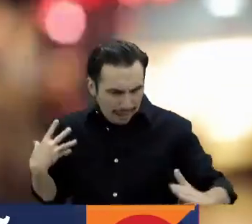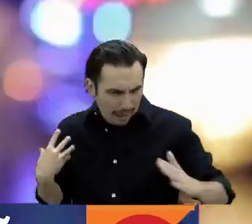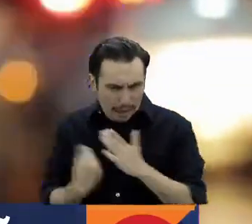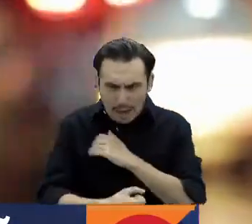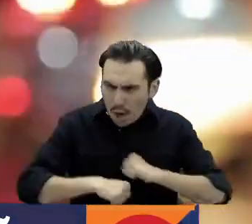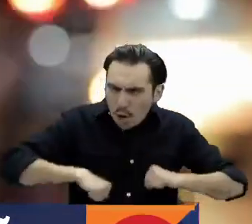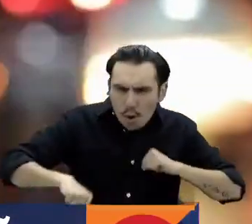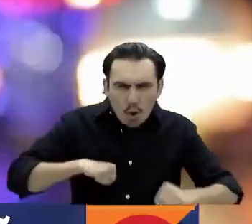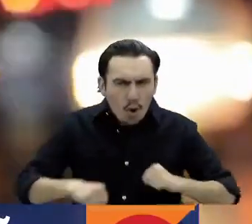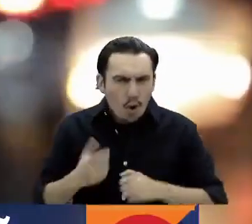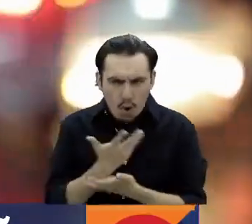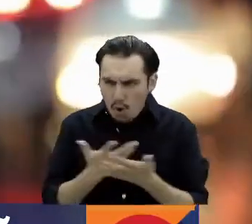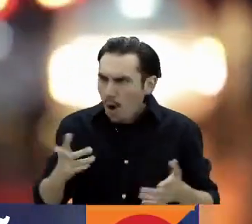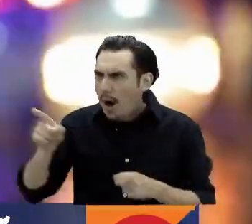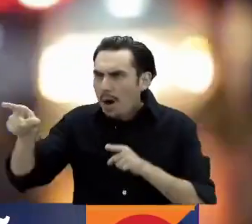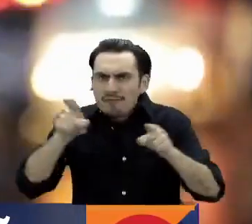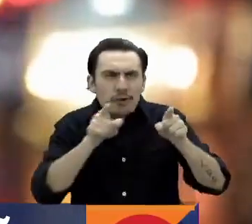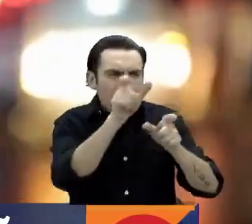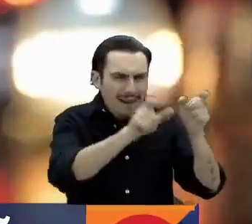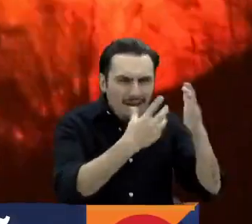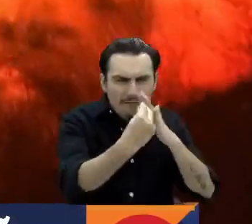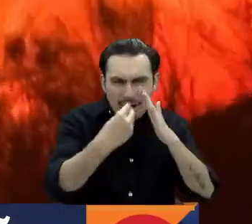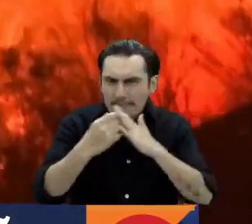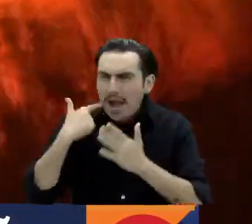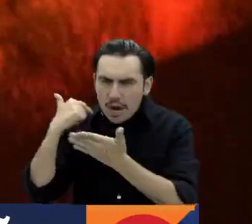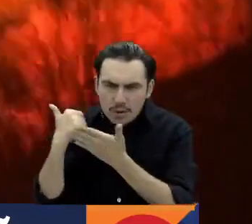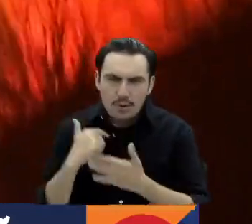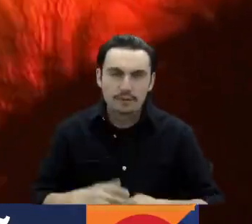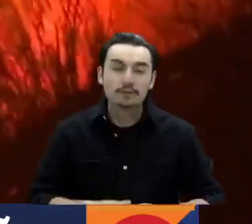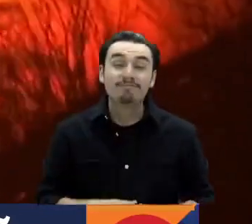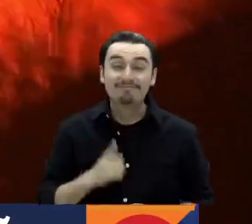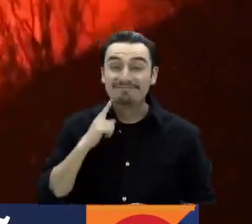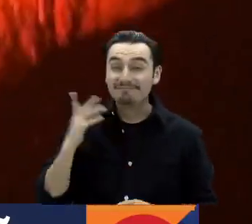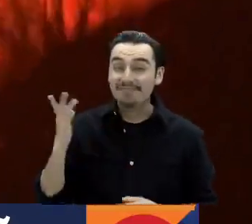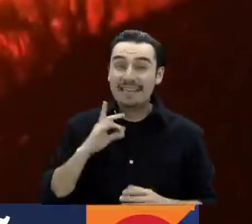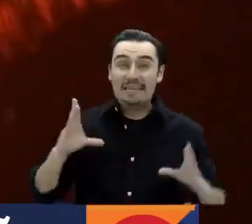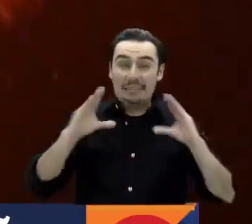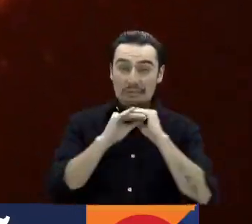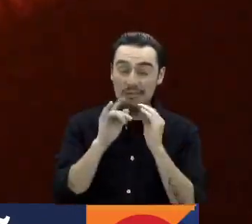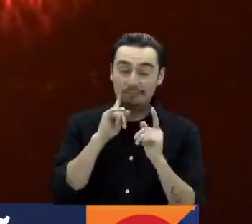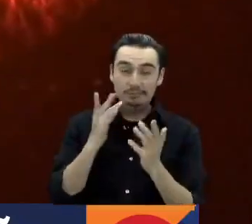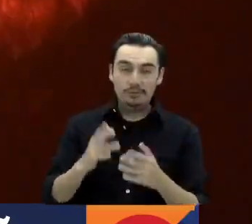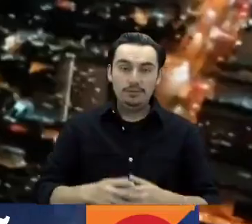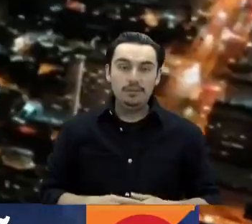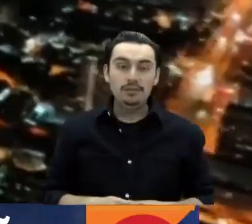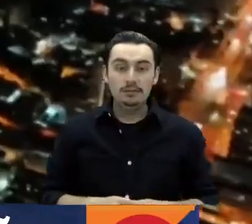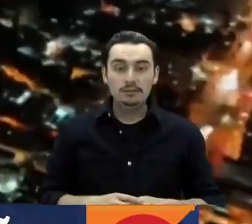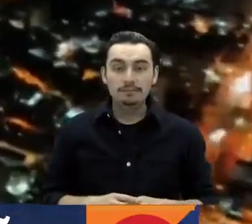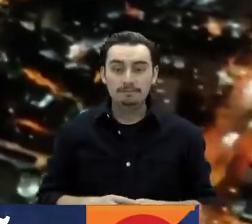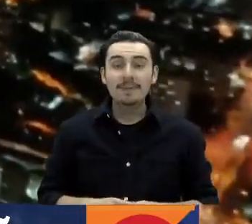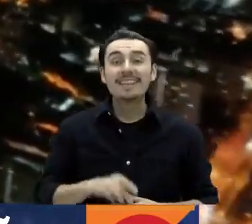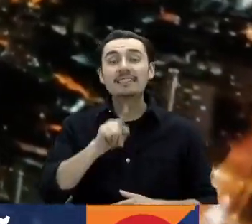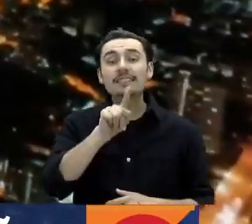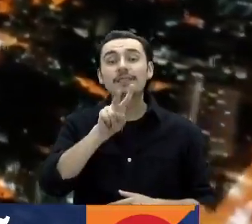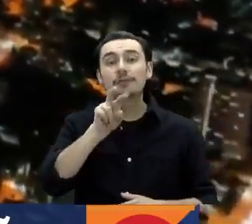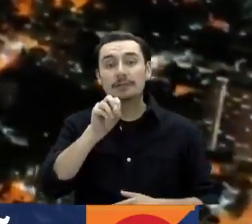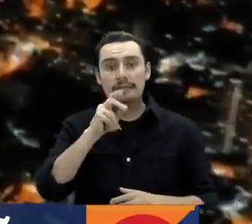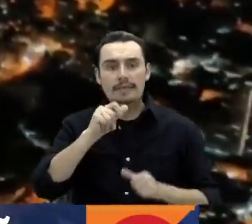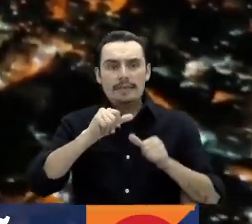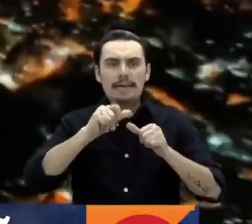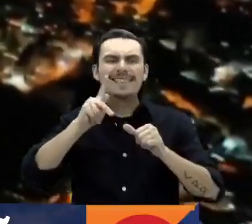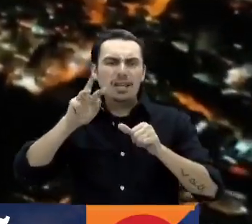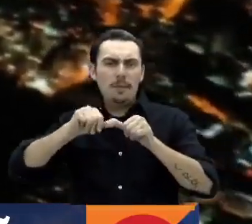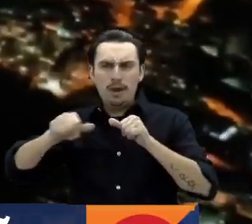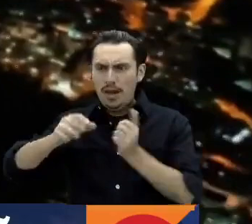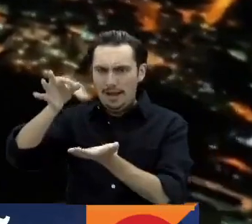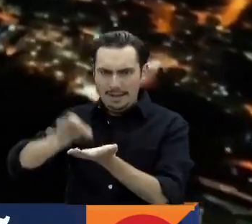lo que sí, toda la gente ayudando. La situación en la noche lucía así. 120 kilómetros al oeste de